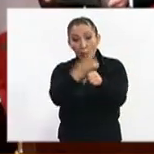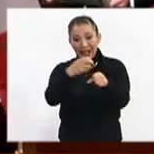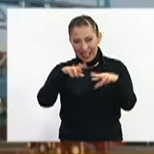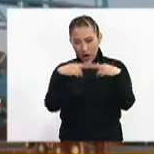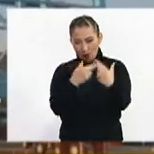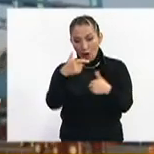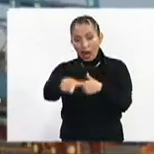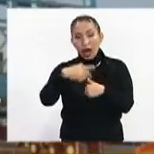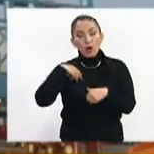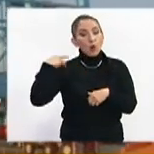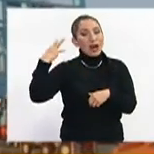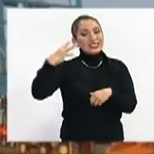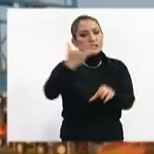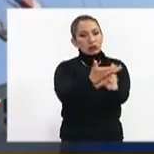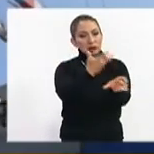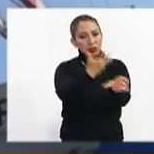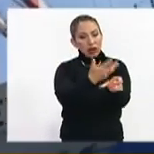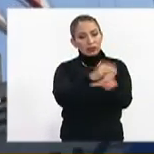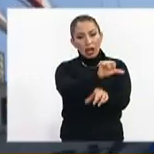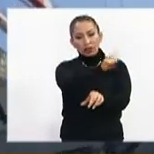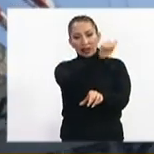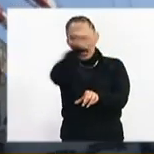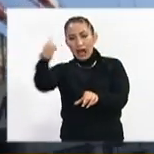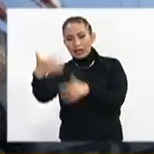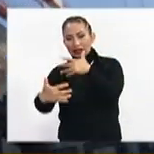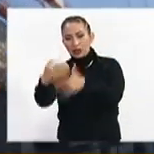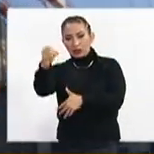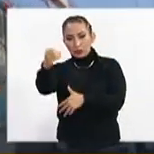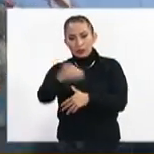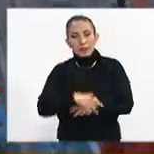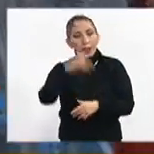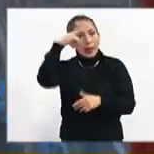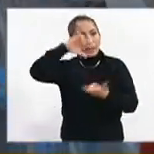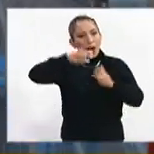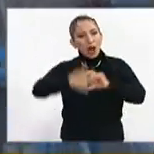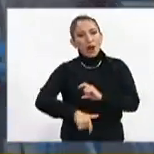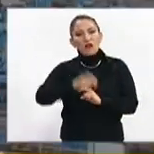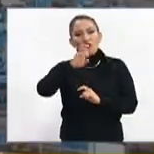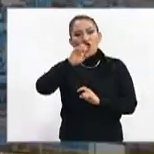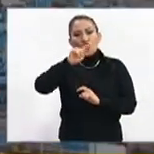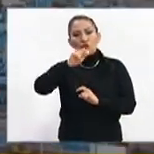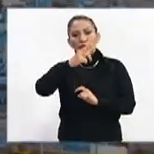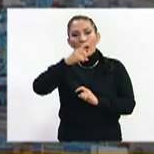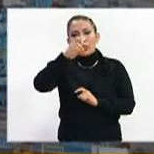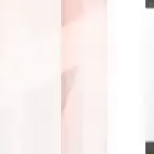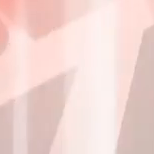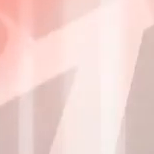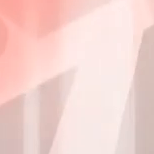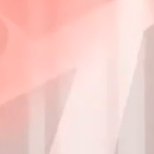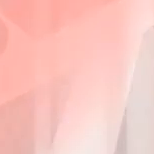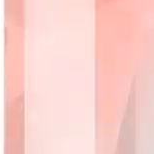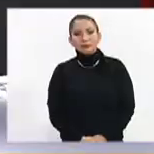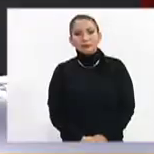cuarta se realice en Washington, Estados Unidos, del 11 al 15 de octubre. Para México al Día, Flor Hurtado.